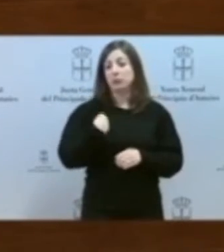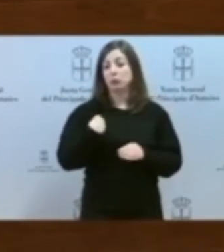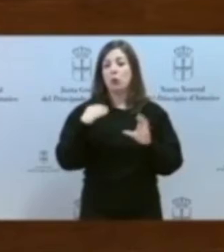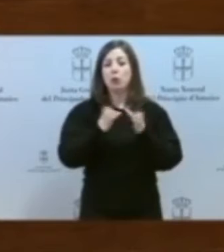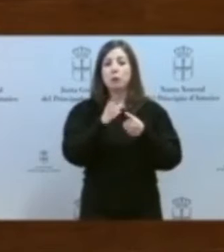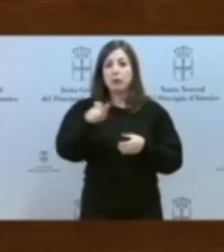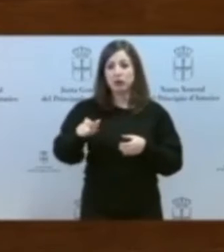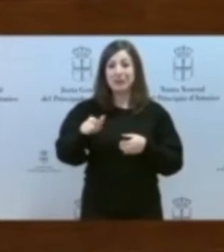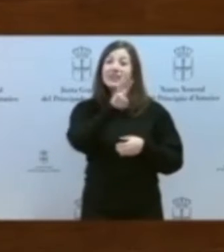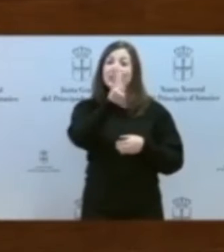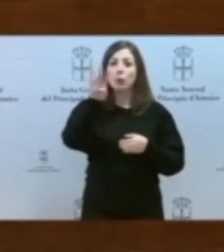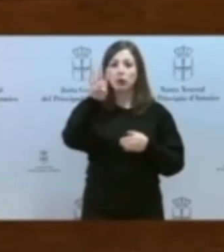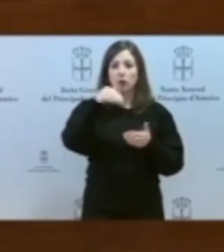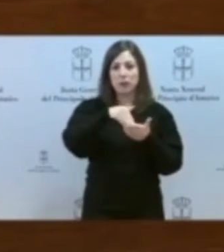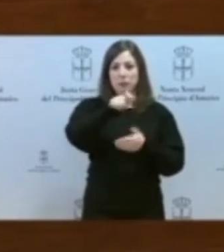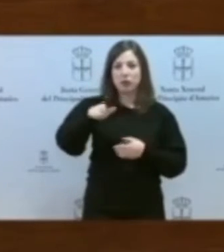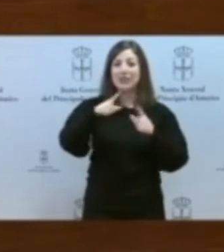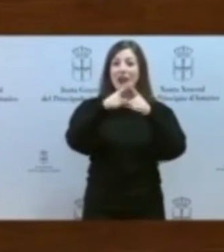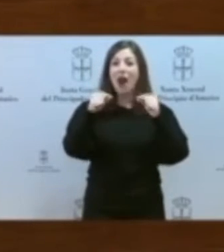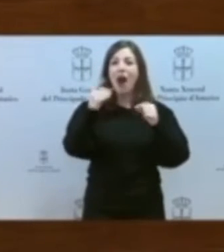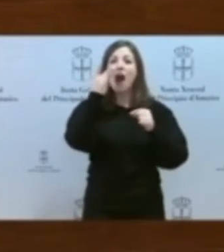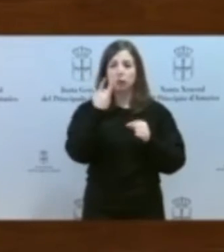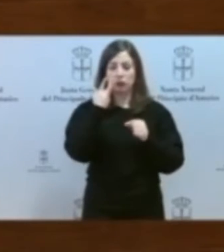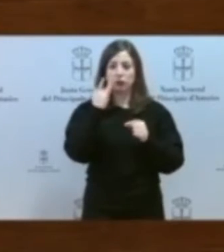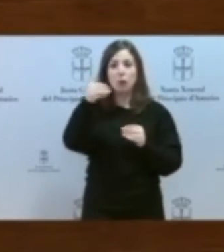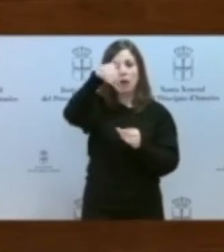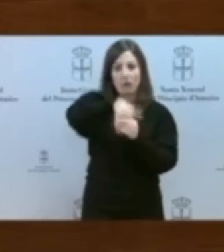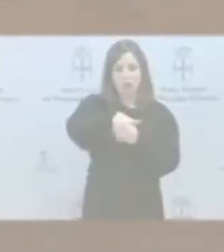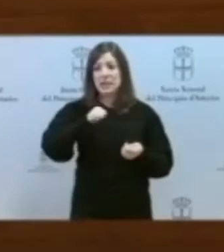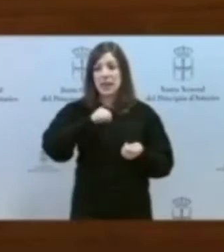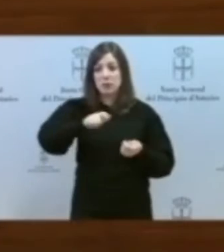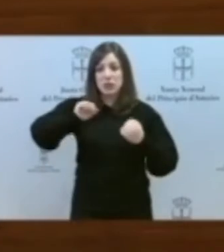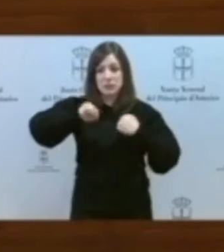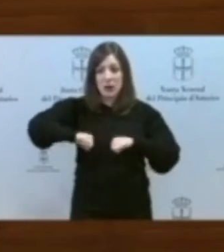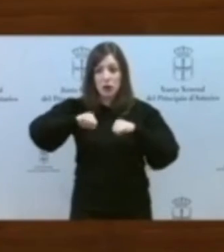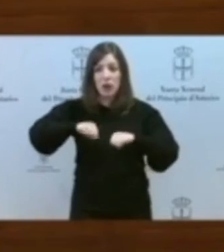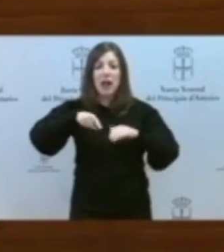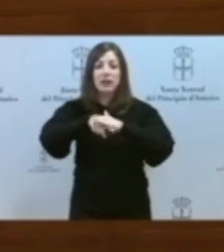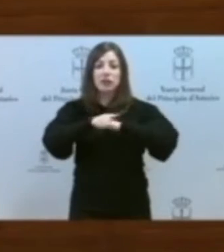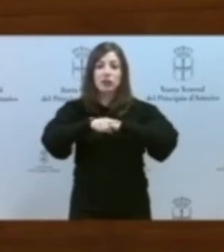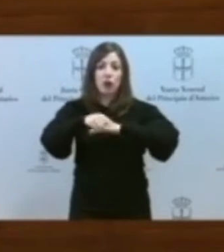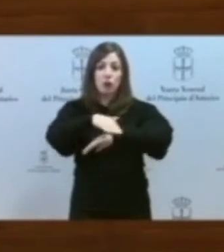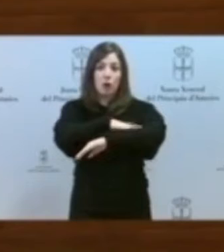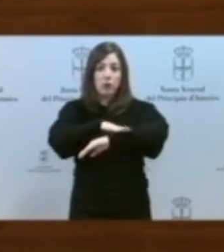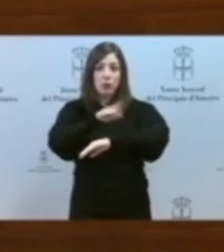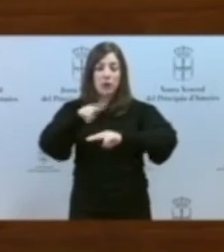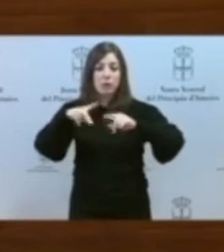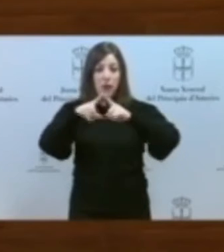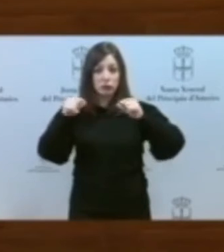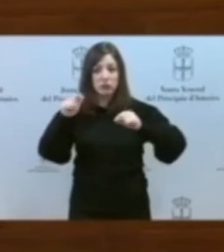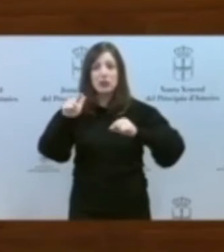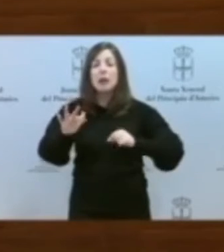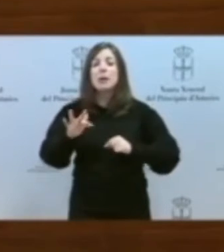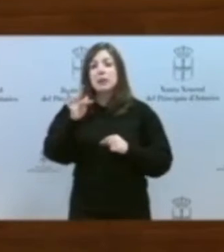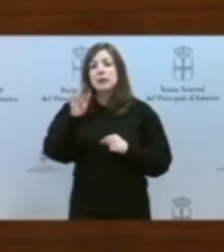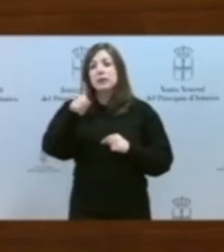vez, no le reconocen a usted como presidente, como tampoco le reconozco yo. Se criticó las masificaciones los pocos días en los que los asturianos